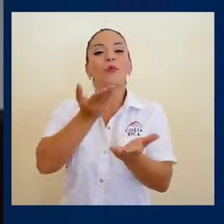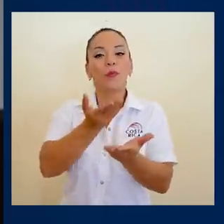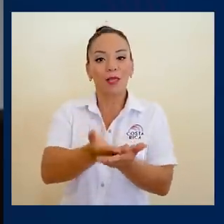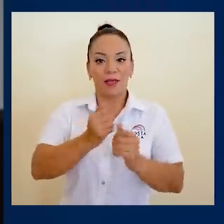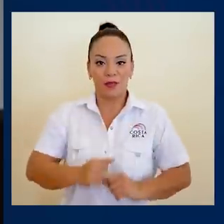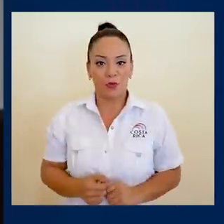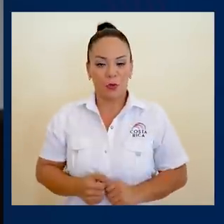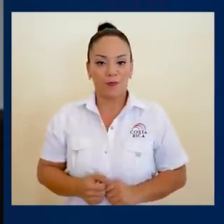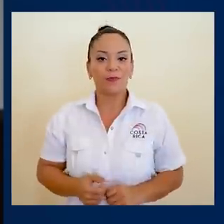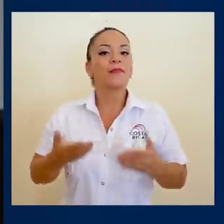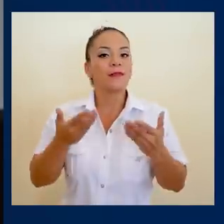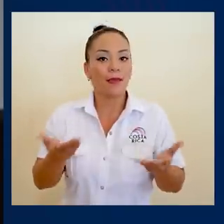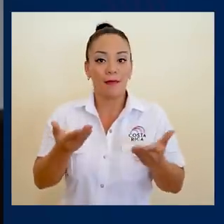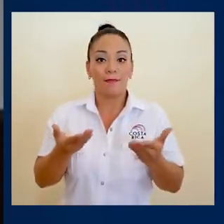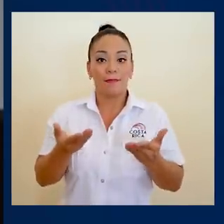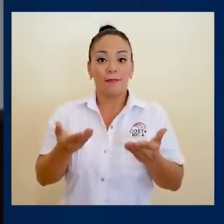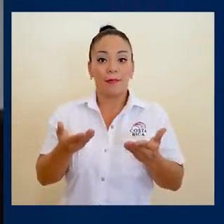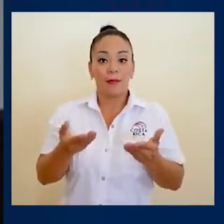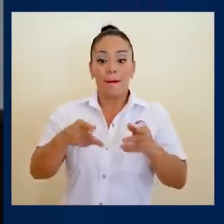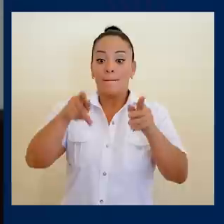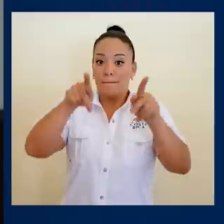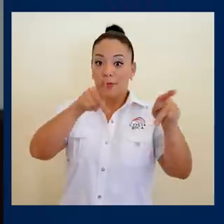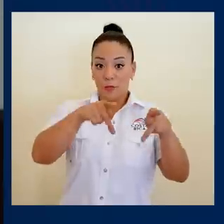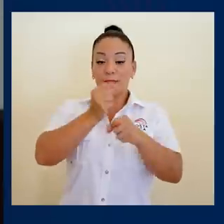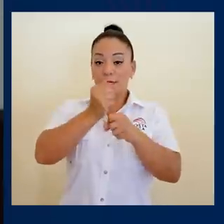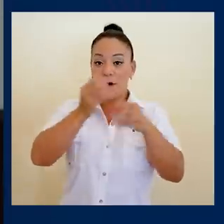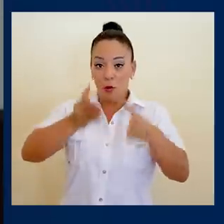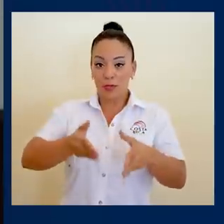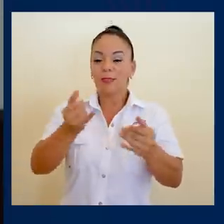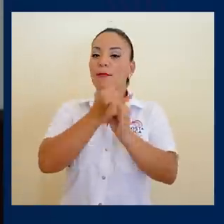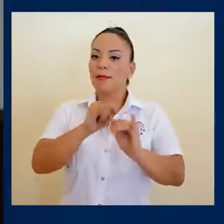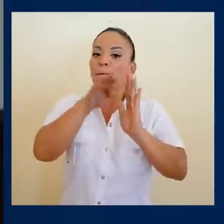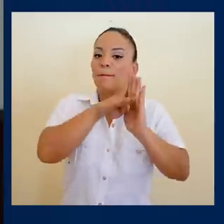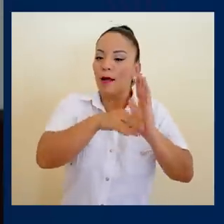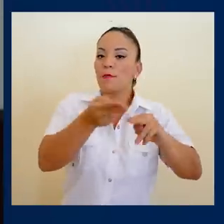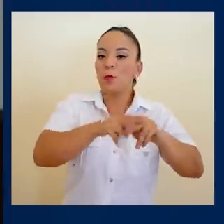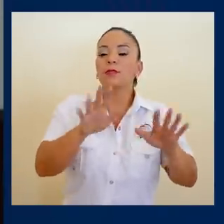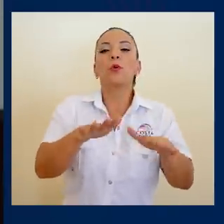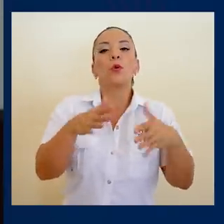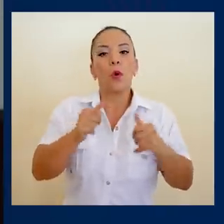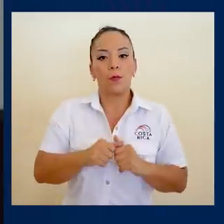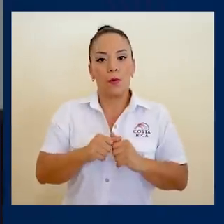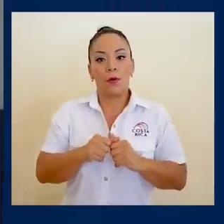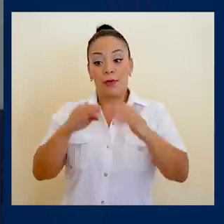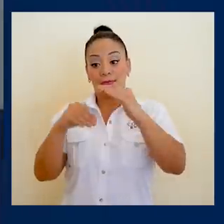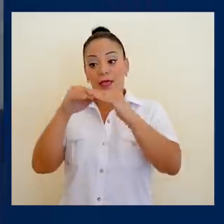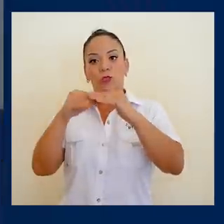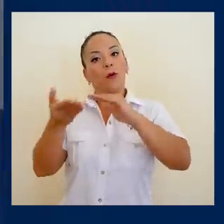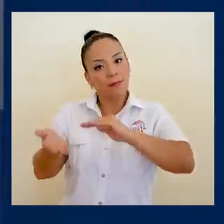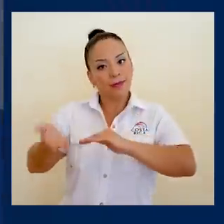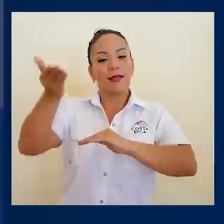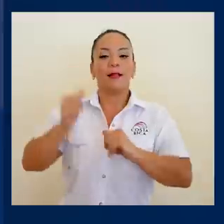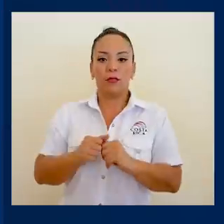proponiendo es bajarle el impuesto a los trabajadores independientes por medio de subirles el umbral a partir del